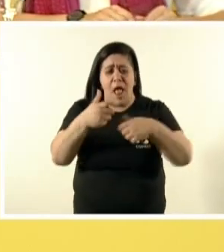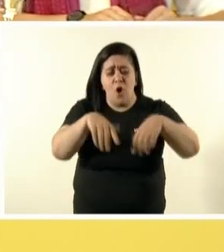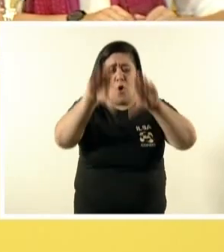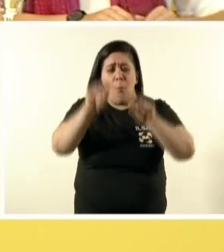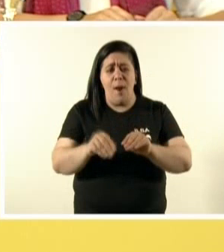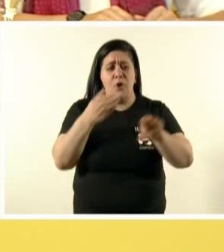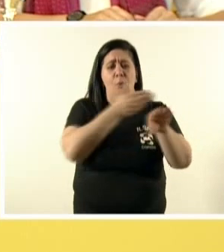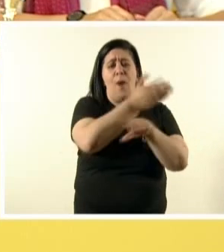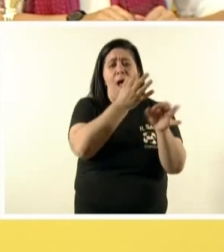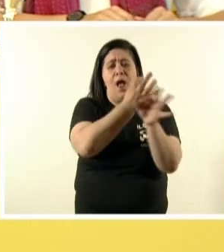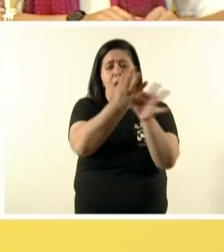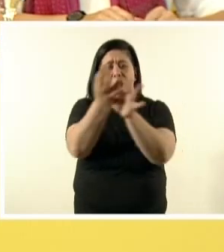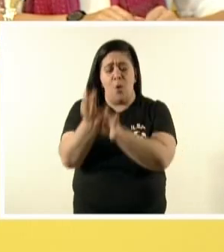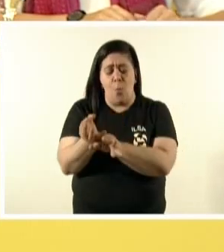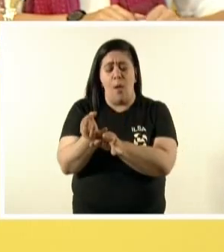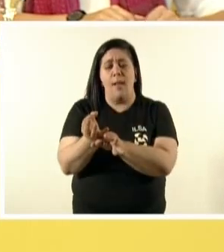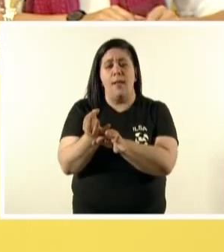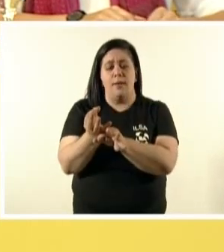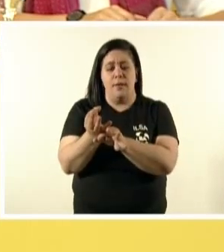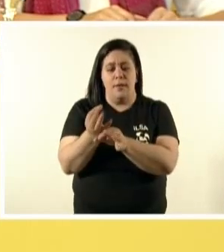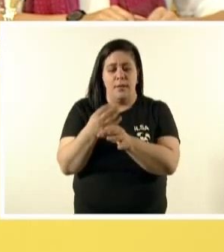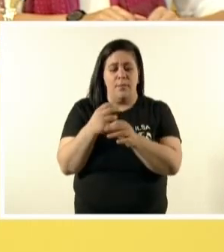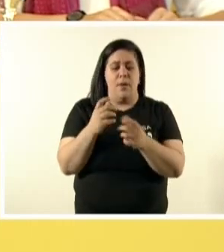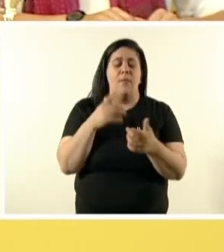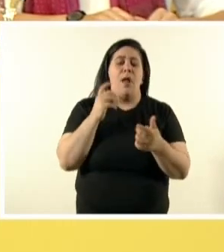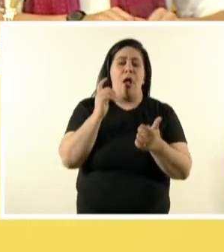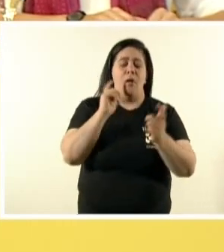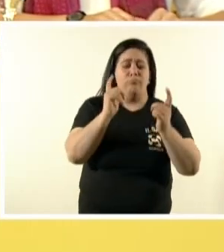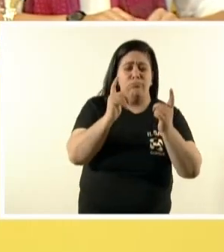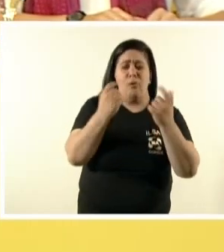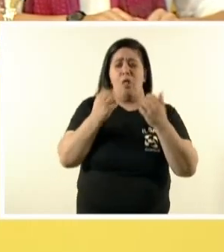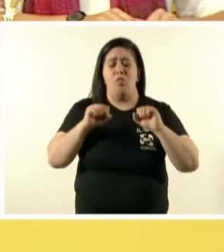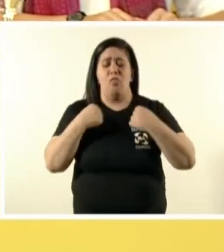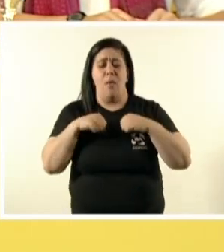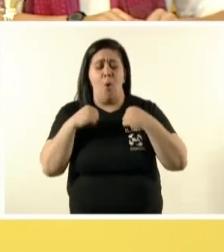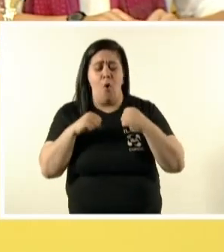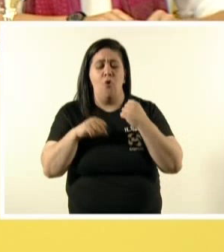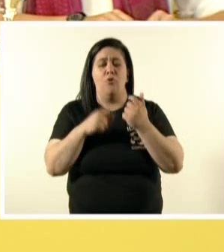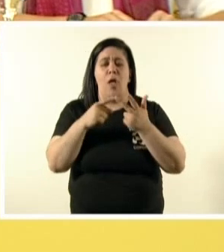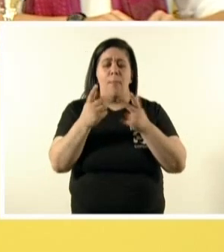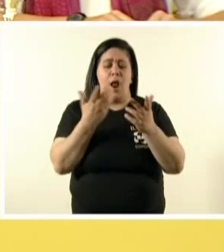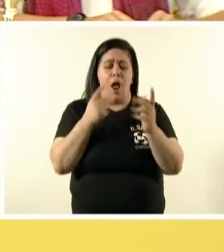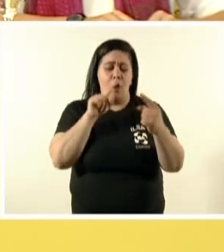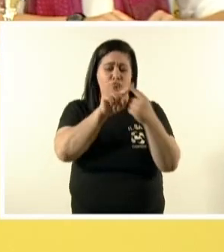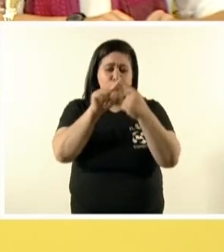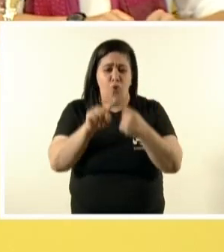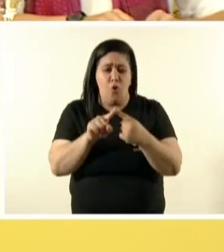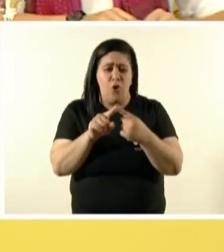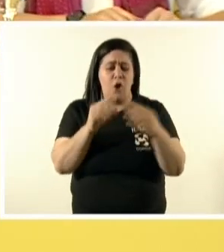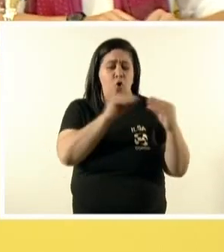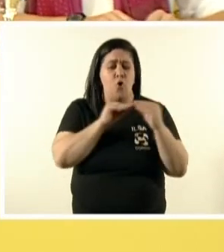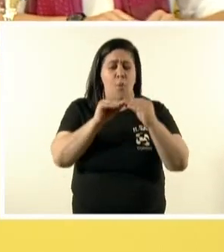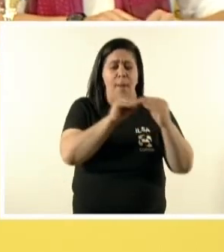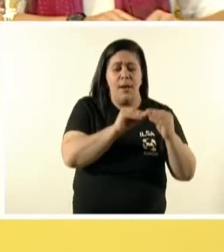secundaria, para realizar actividades pedagógicas, actividades recreativas, deportivas, para volver a estar en contacto con sus